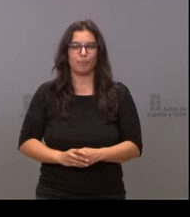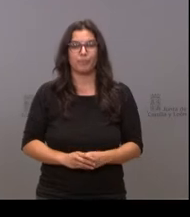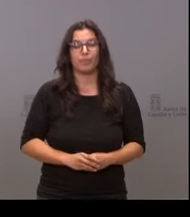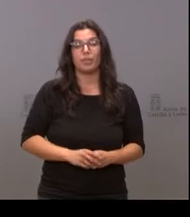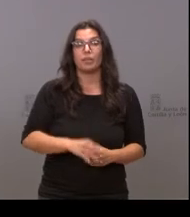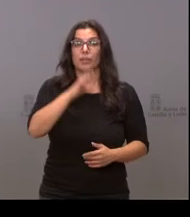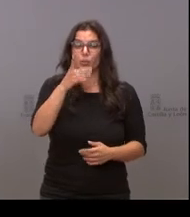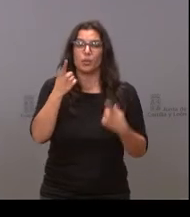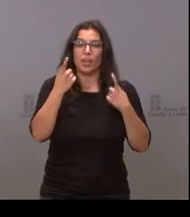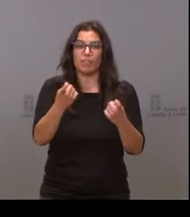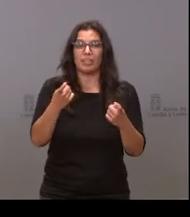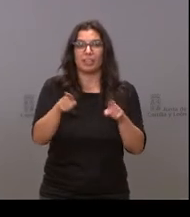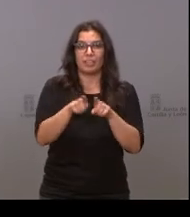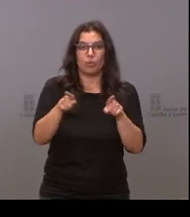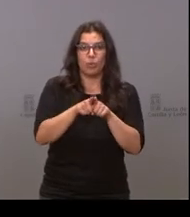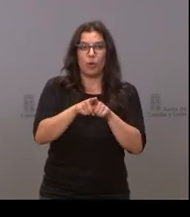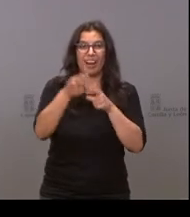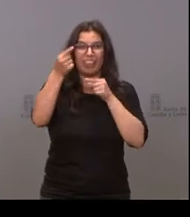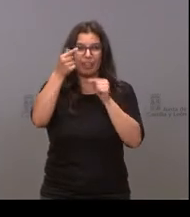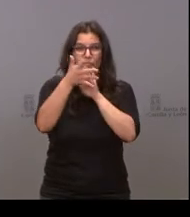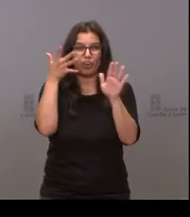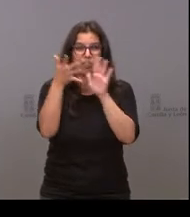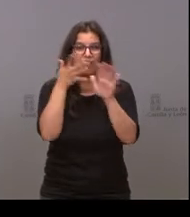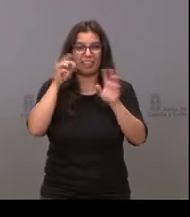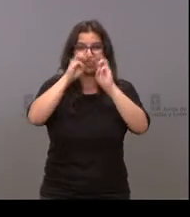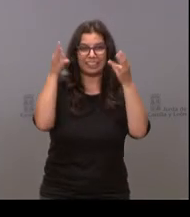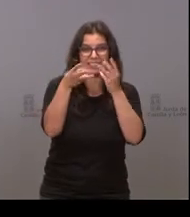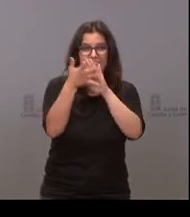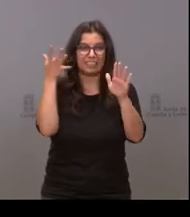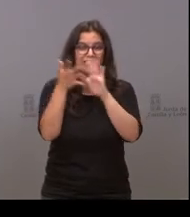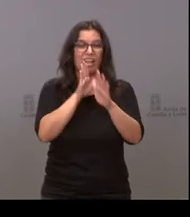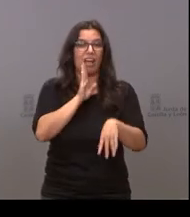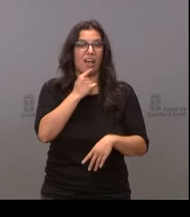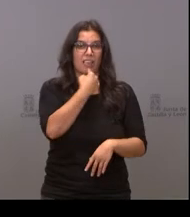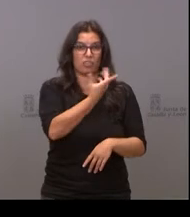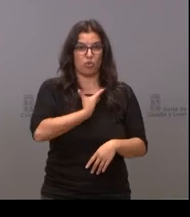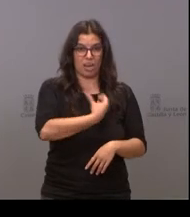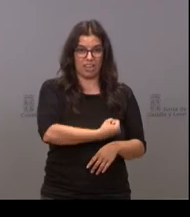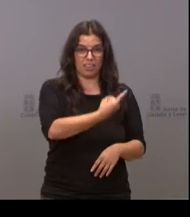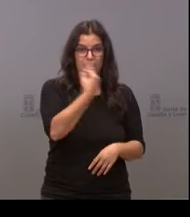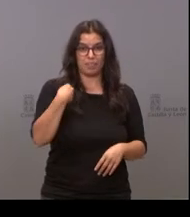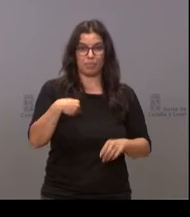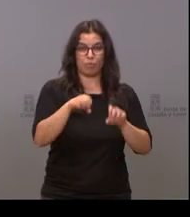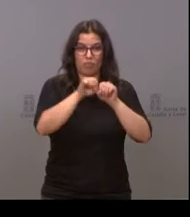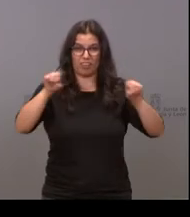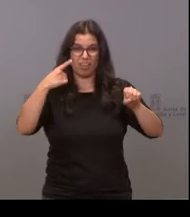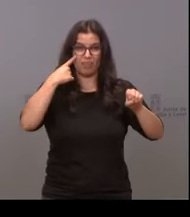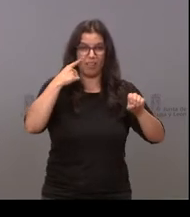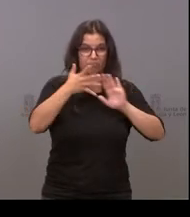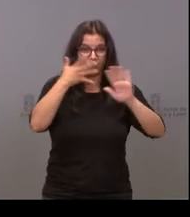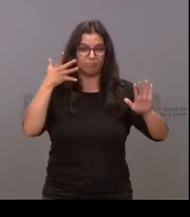para ello el despliegue de infraestructuras de datos de alta velocidad en el territorio como decía antes el señor alcalde de este pueblo